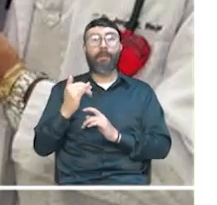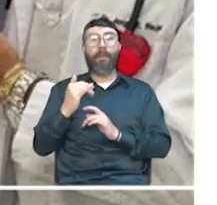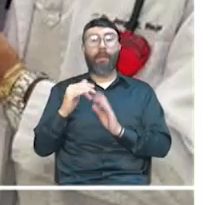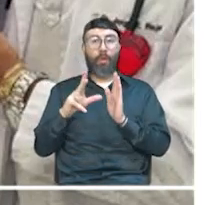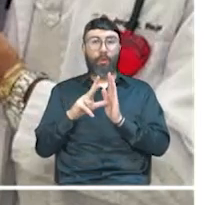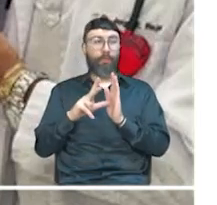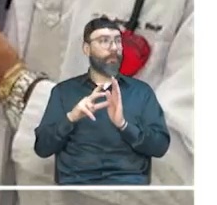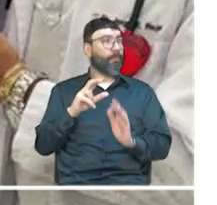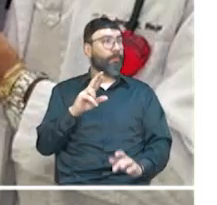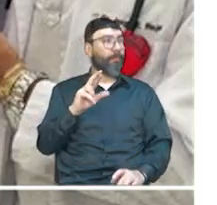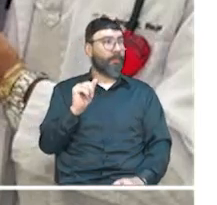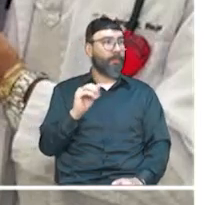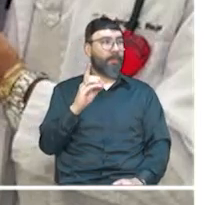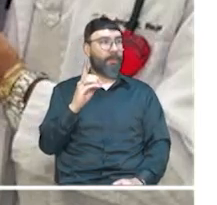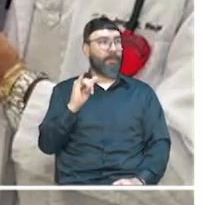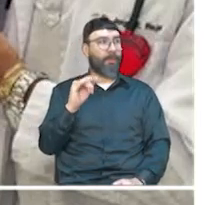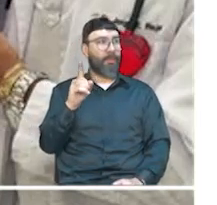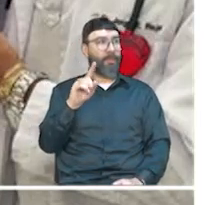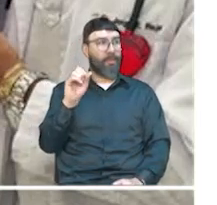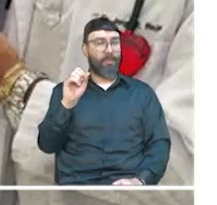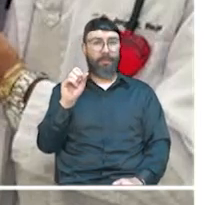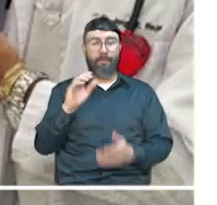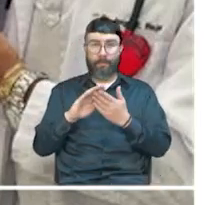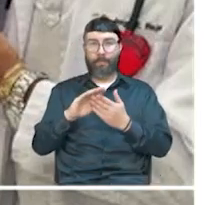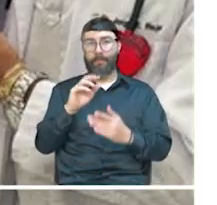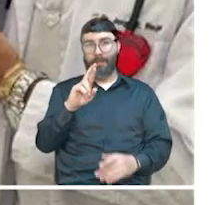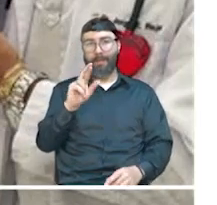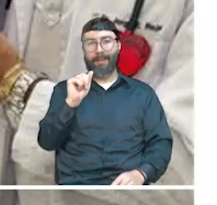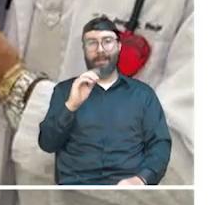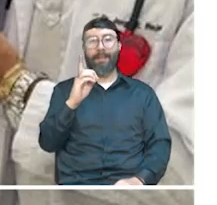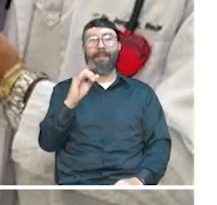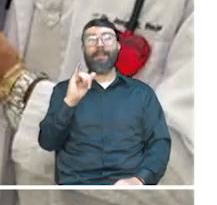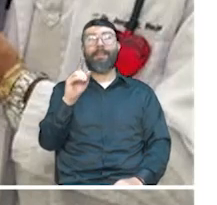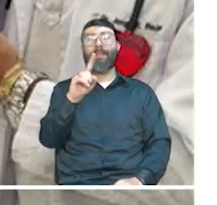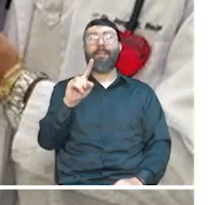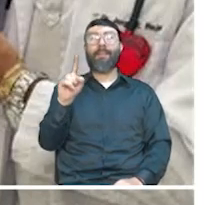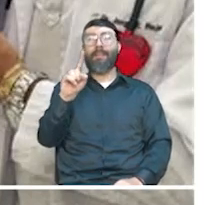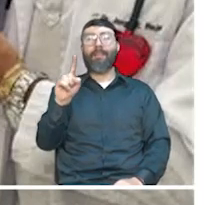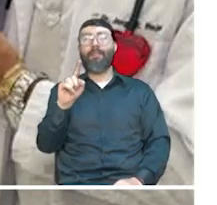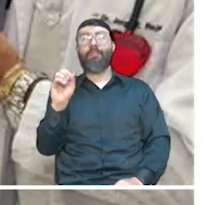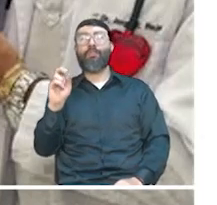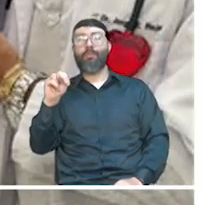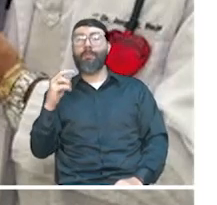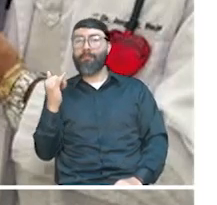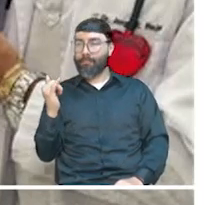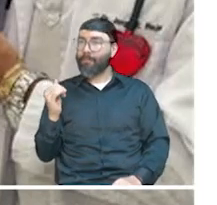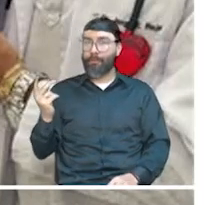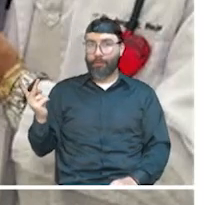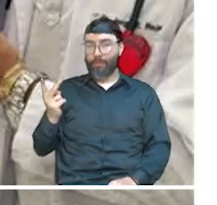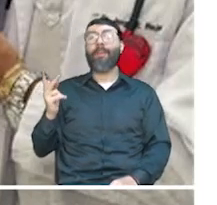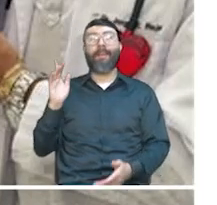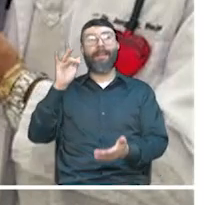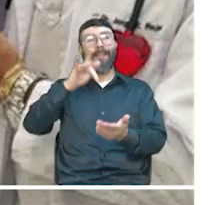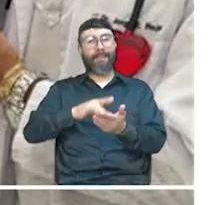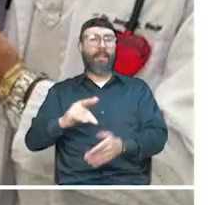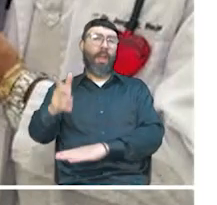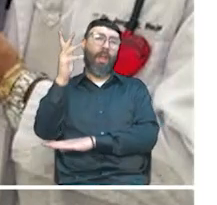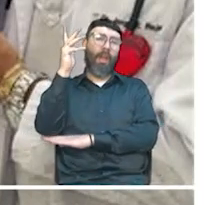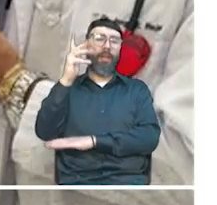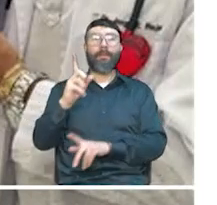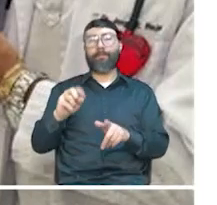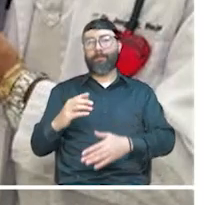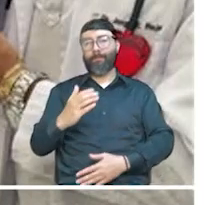por favor, se programen, estarán Santiago y el doctor Jorge Enrique allá para atenderlos y darles un abrazo. Bueno, también